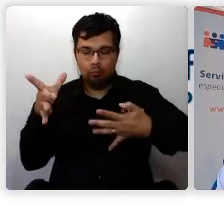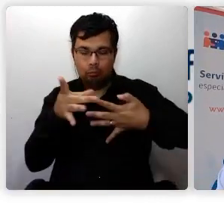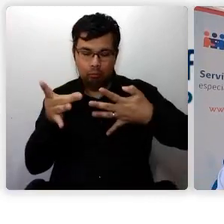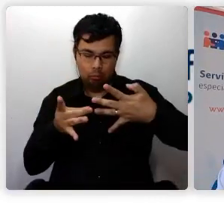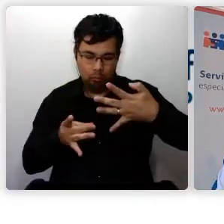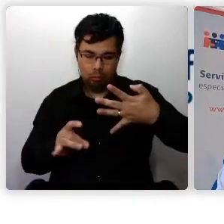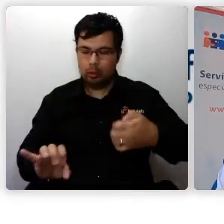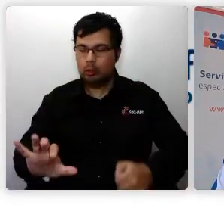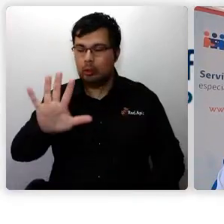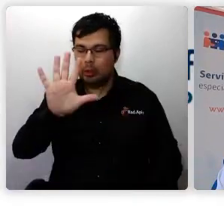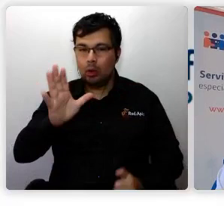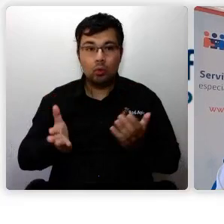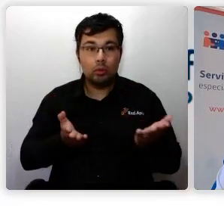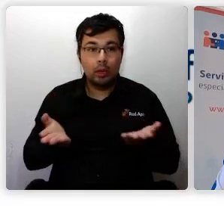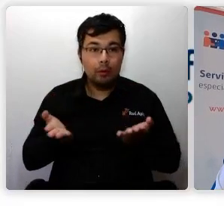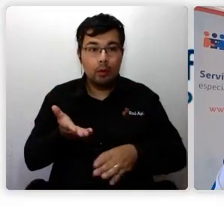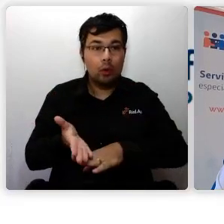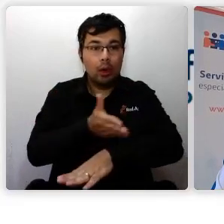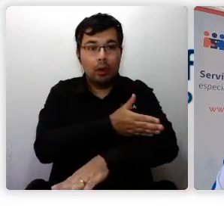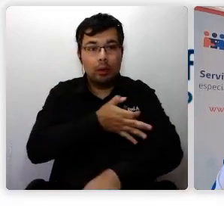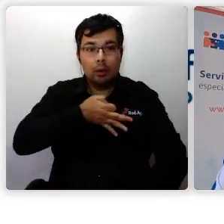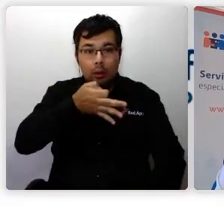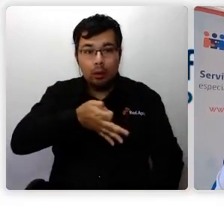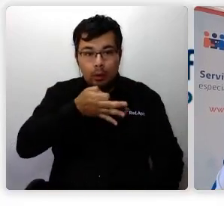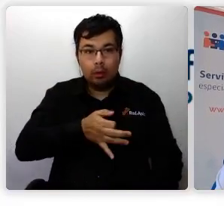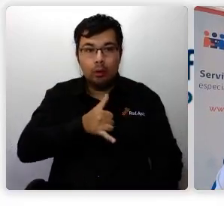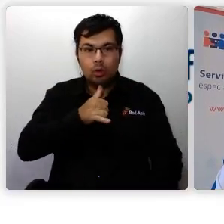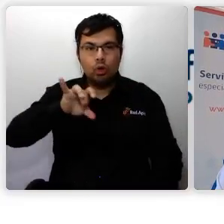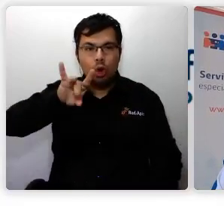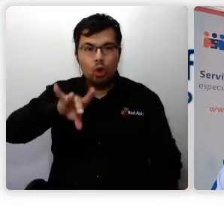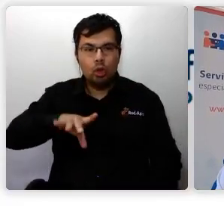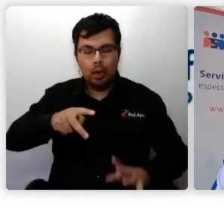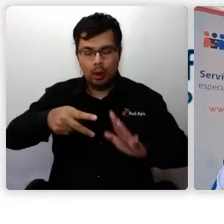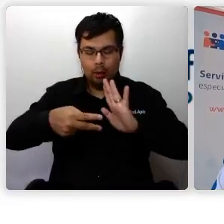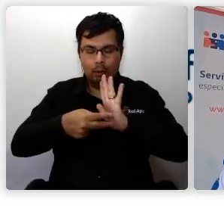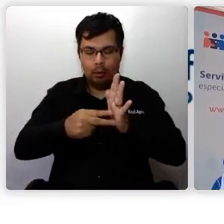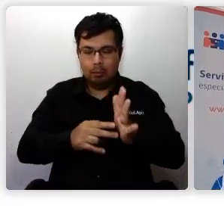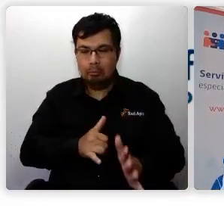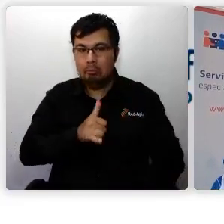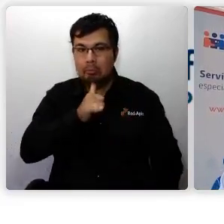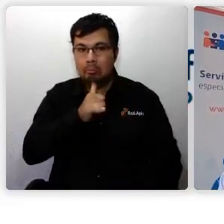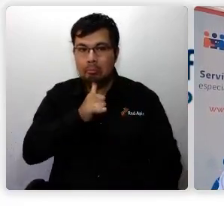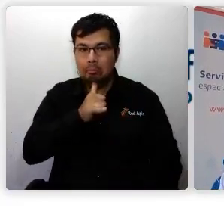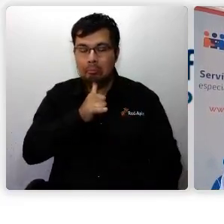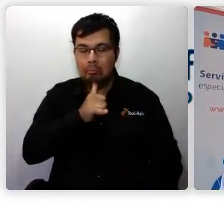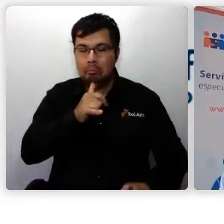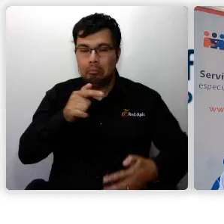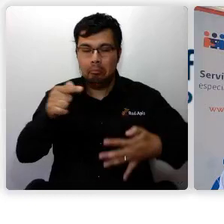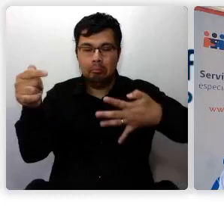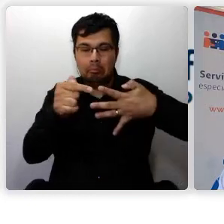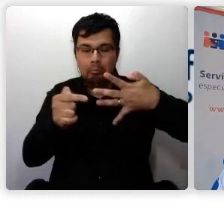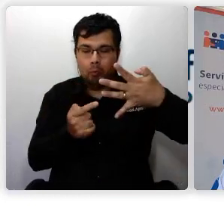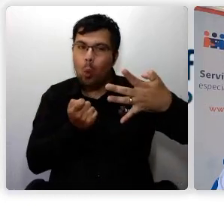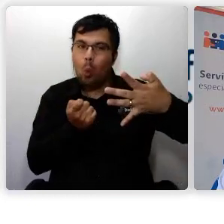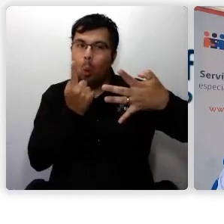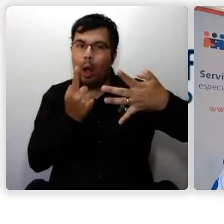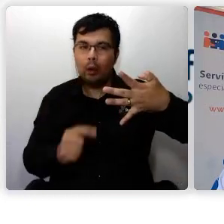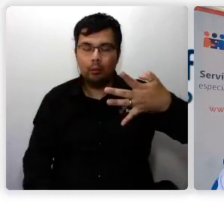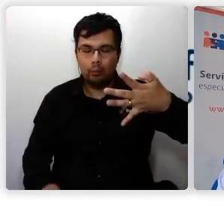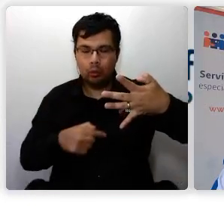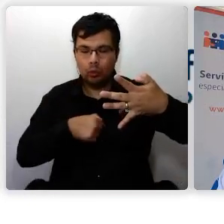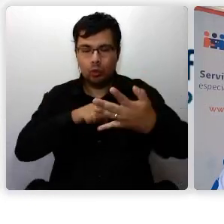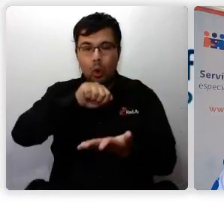servicios que ya mencioné? Yo sé que tengo un problema, pero no tengo idea de cuál de estos 5 es. Si es una queja, si es una... necesito una